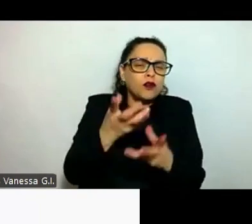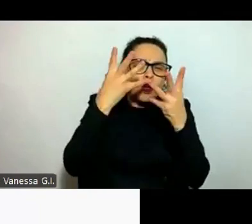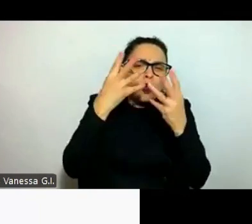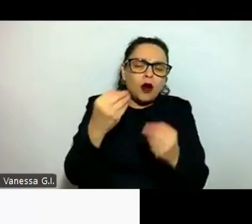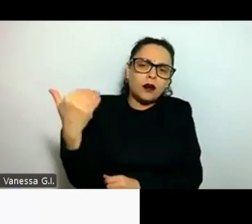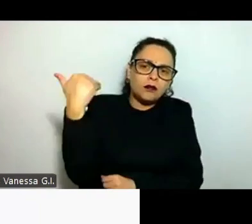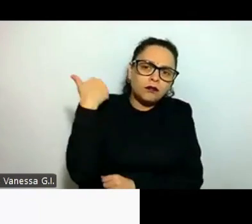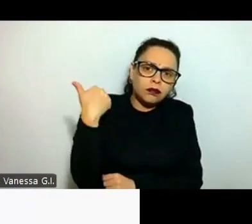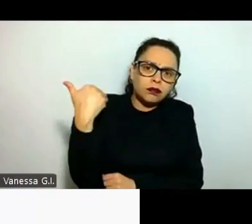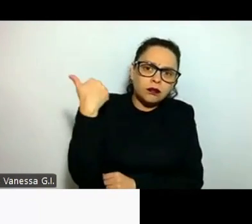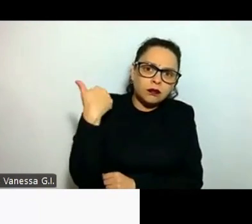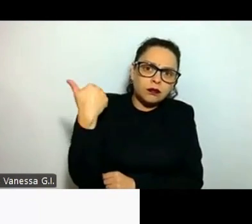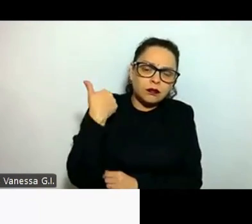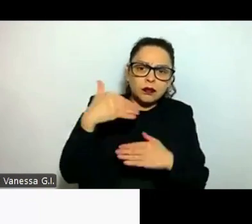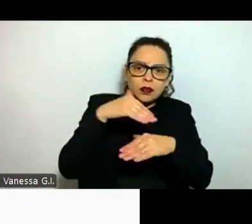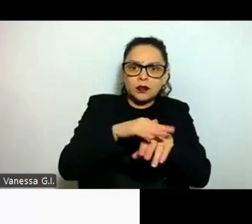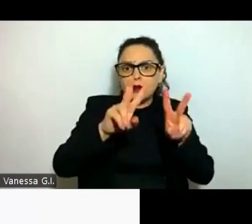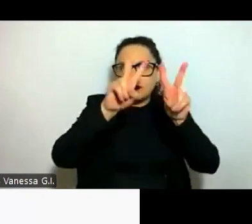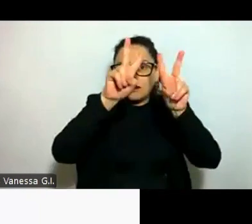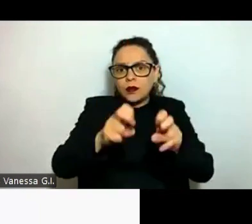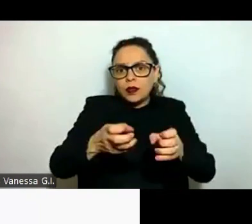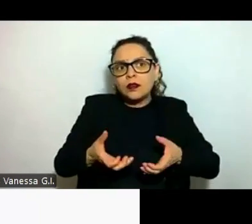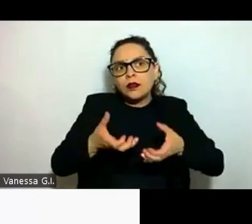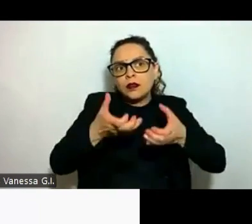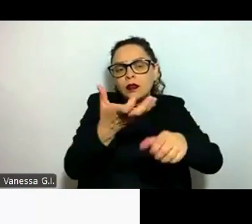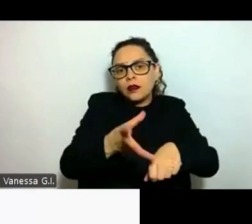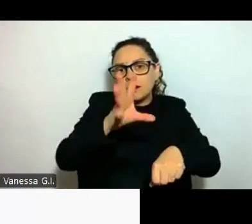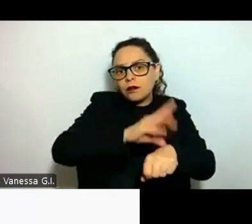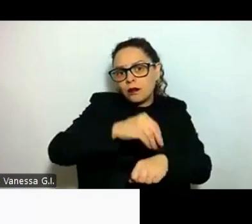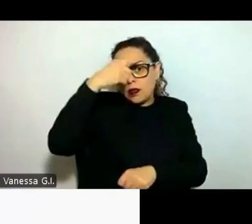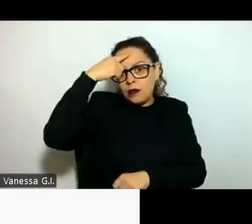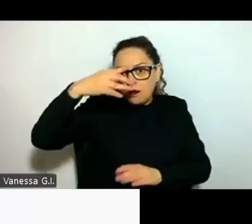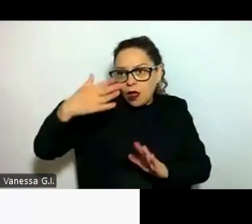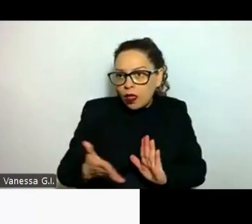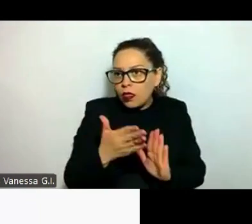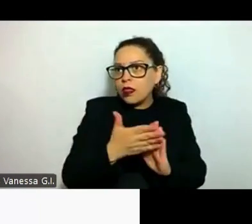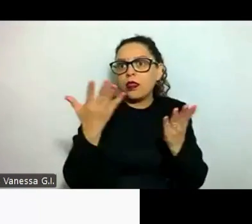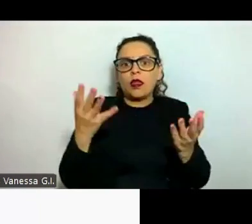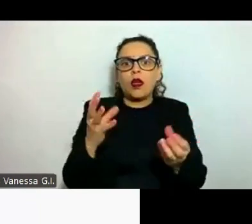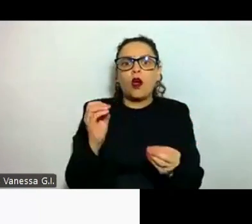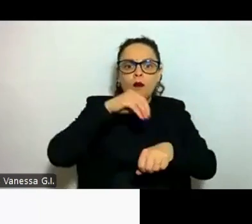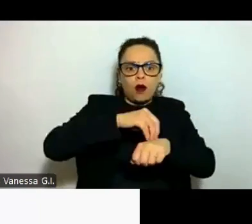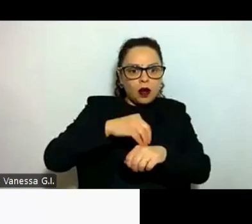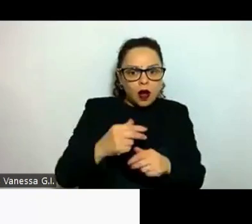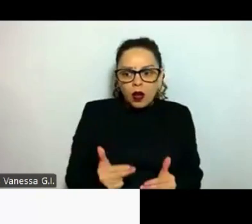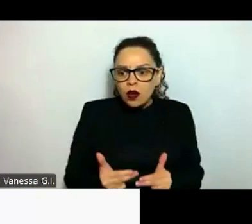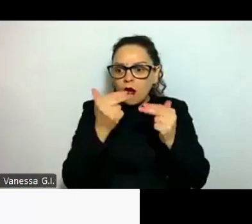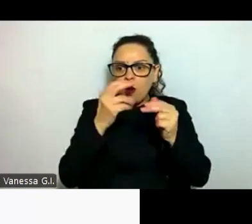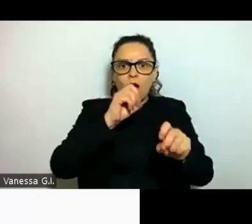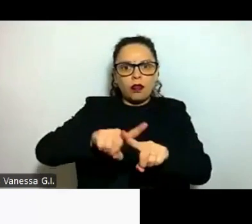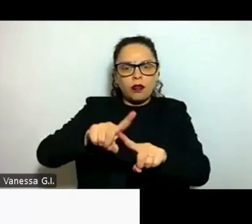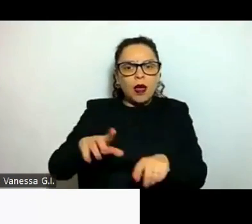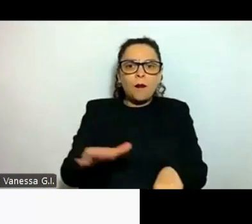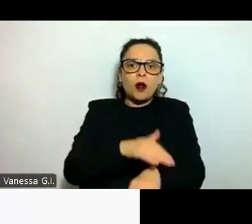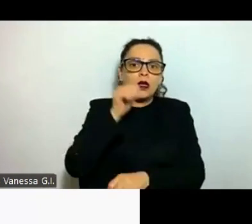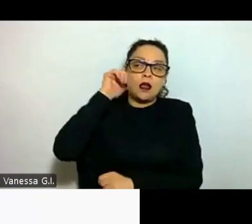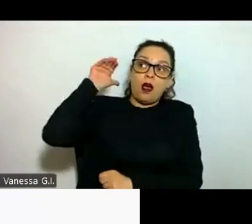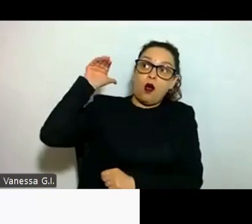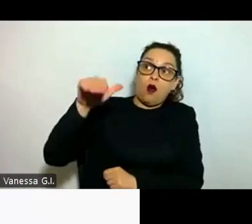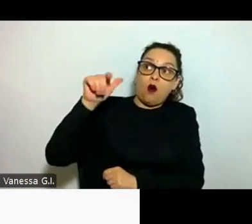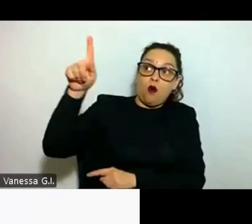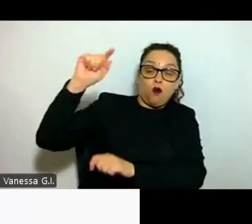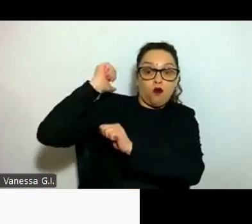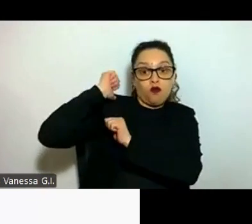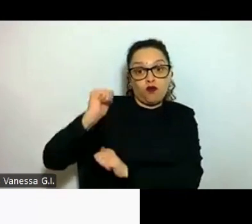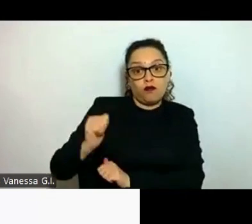desarrollo urbano. ¿Por qué? Porque les exigimos a las alcaldías el que